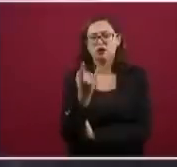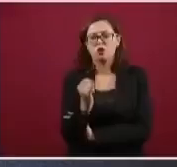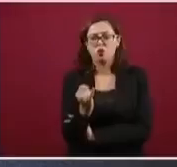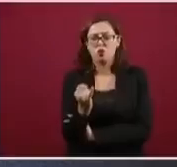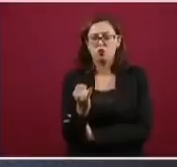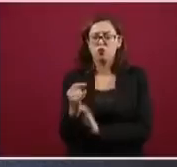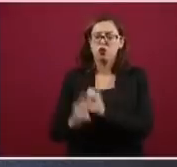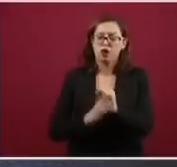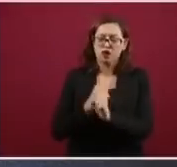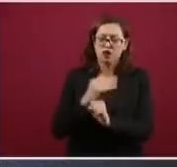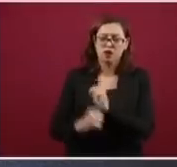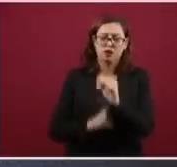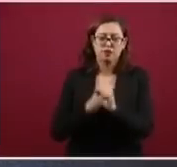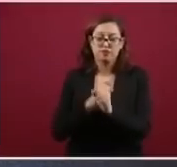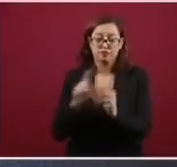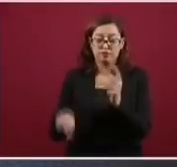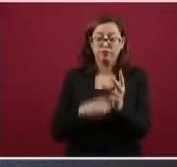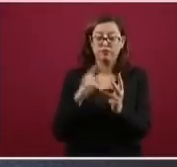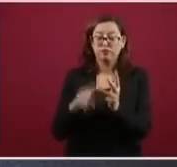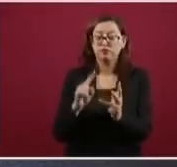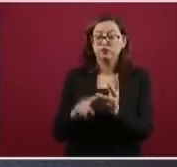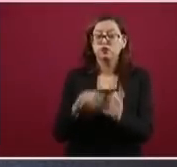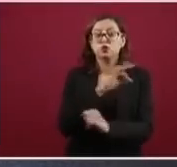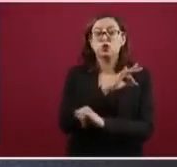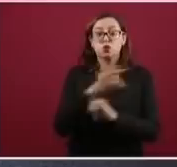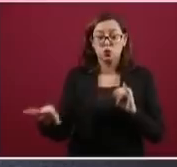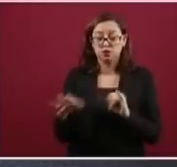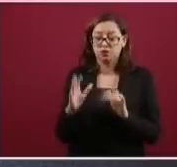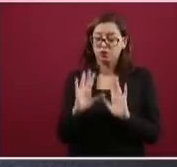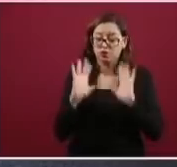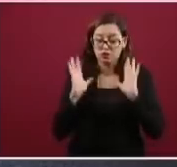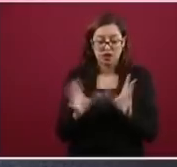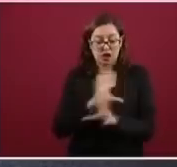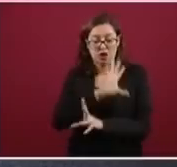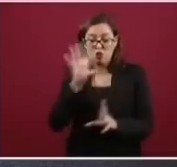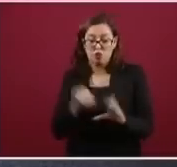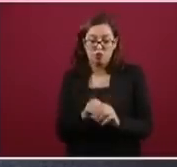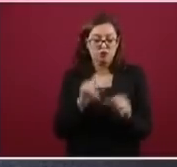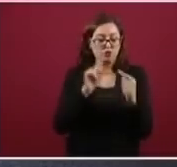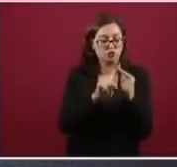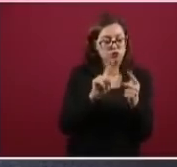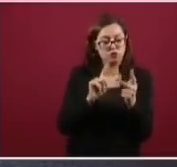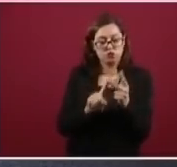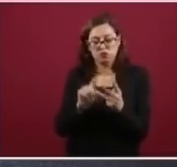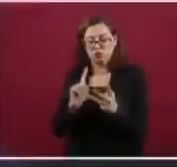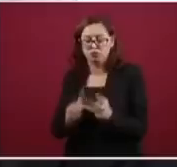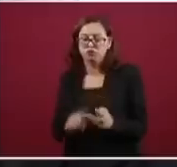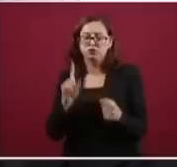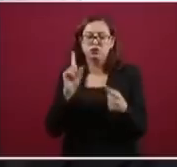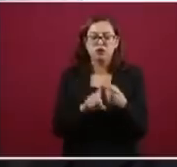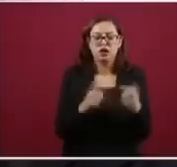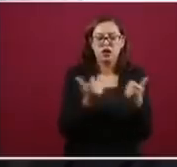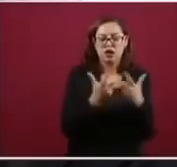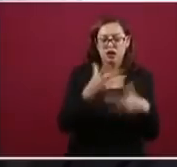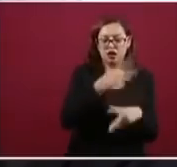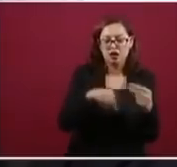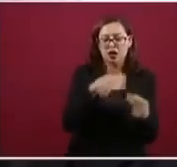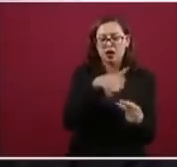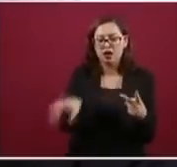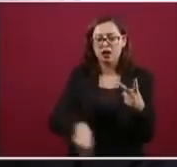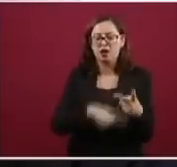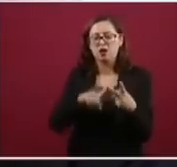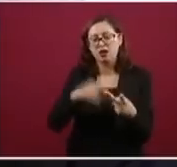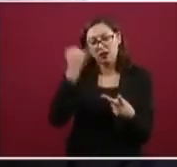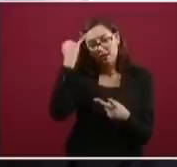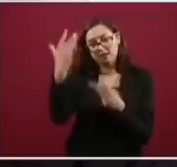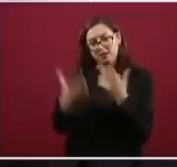finalmente la entrega del paquete económico al congreso que como ya señalé son estos tres documentos criterios generales de política económica la iniciativa de ley